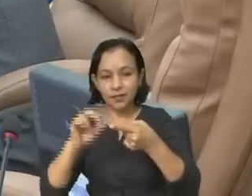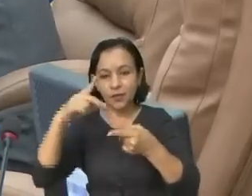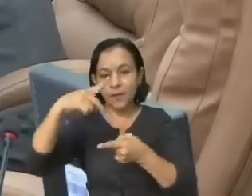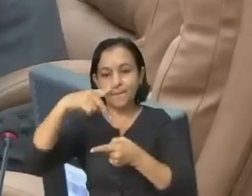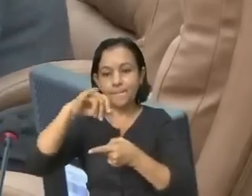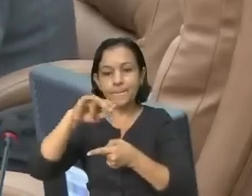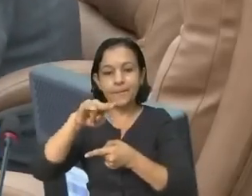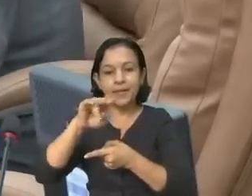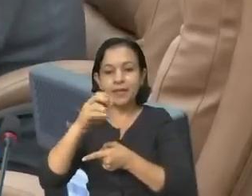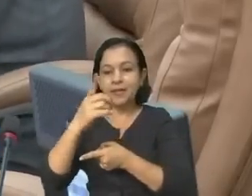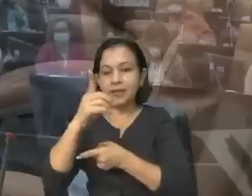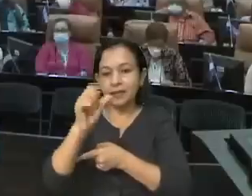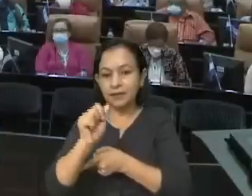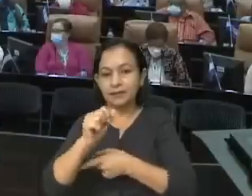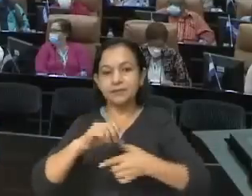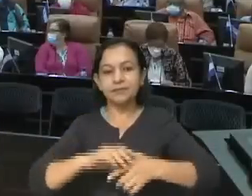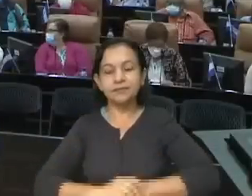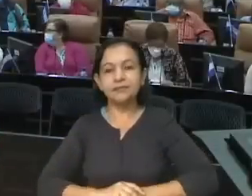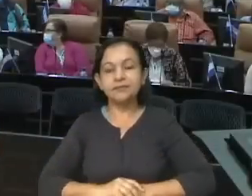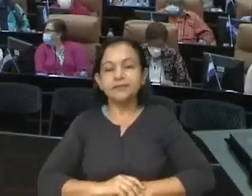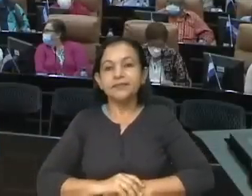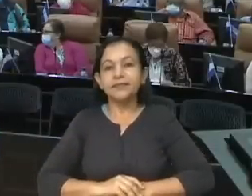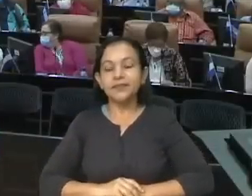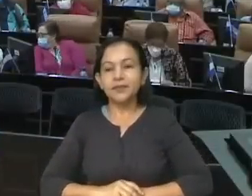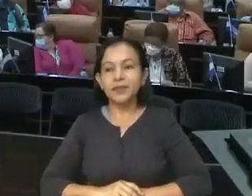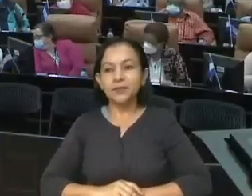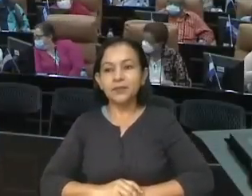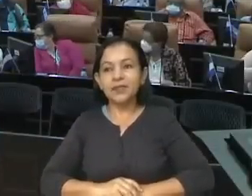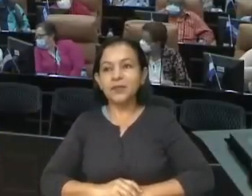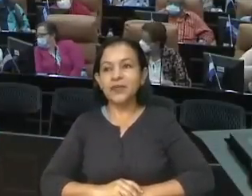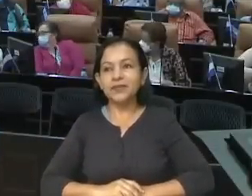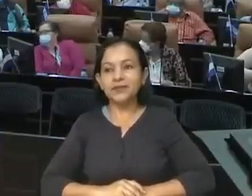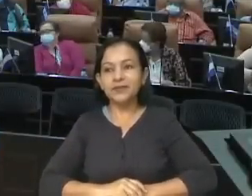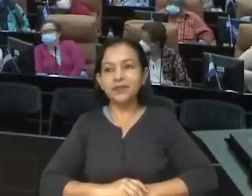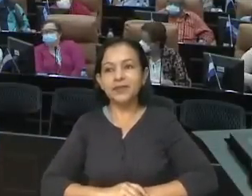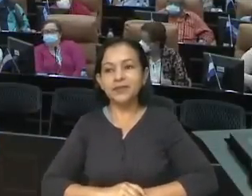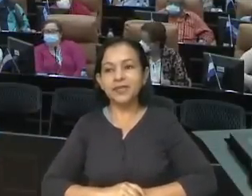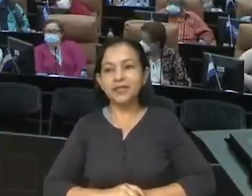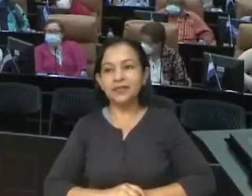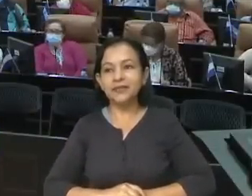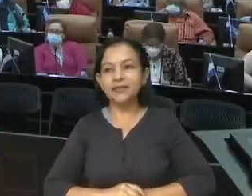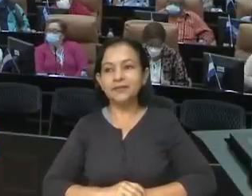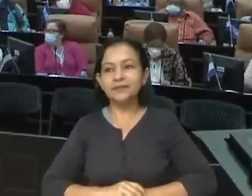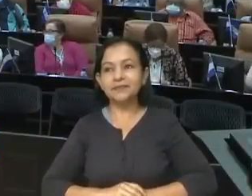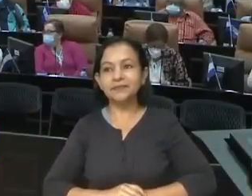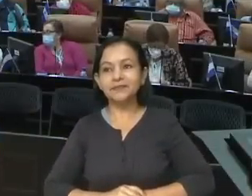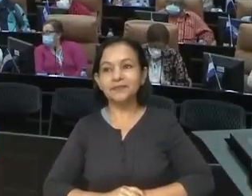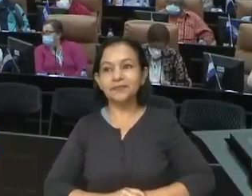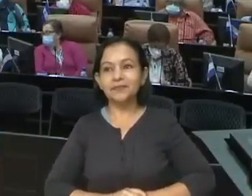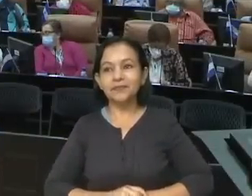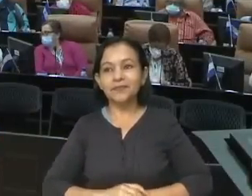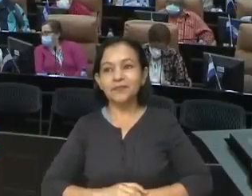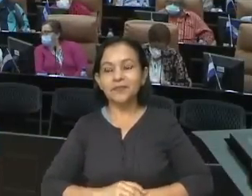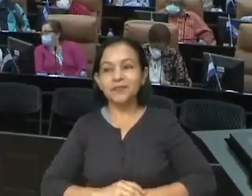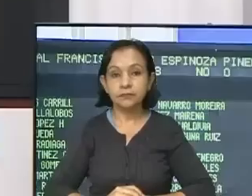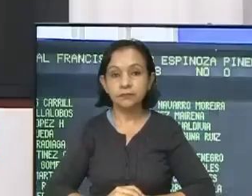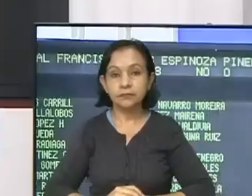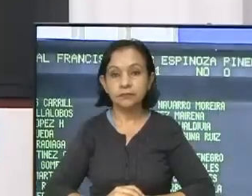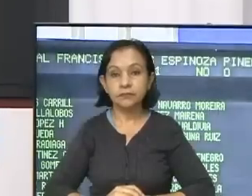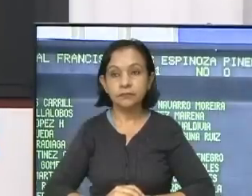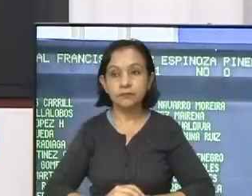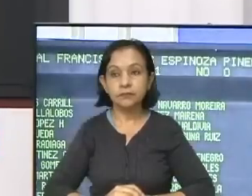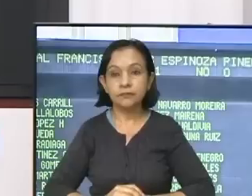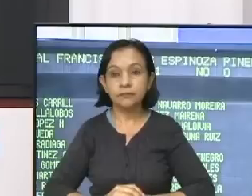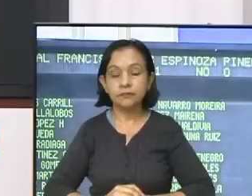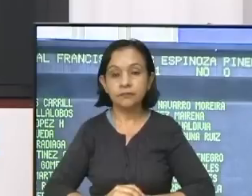controladas por el sandinismo aprobaron este 7 de febrero la creación de las universidades francisco luis espinoza pineda